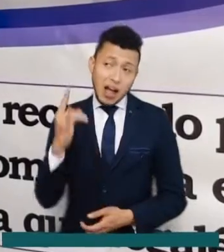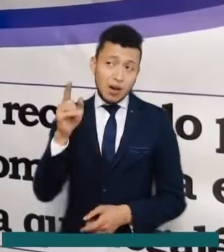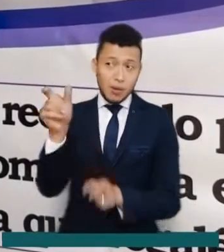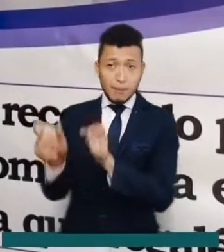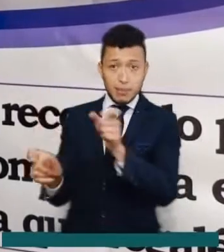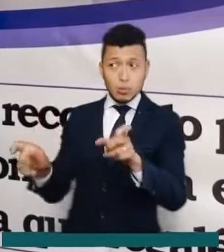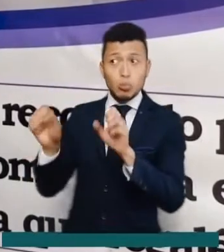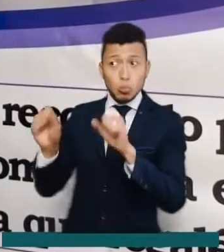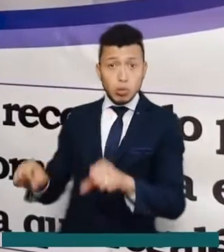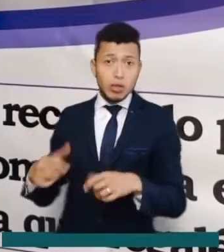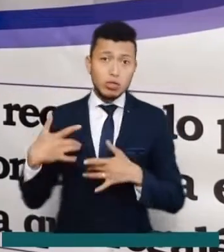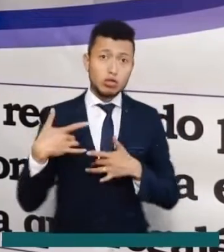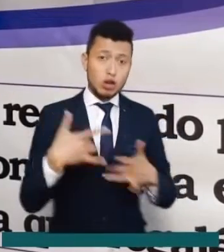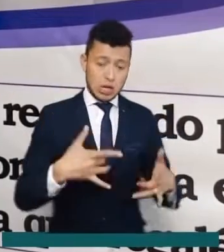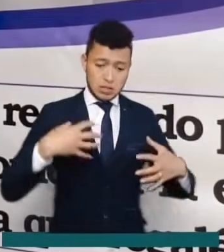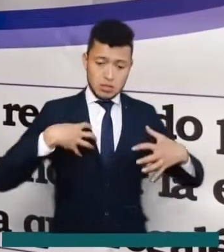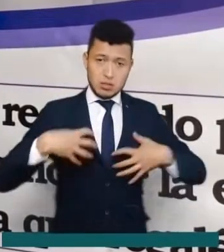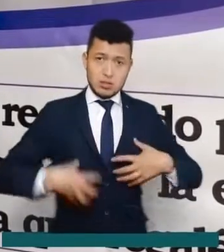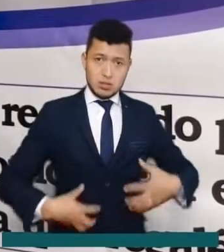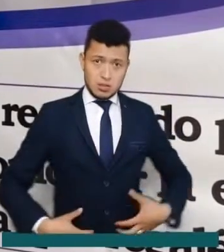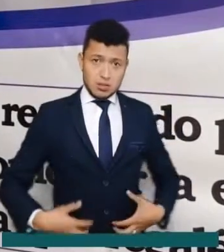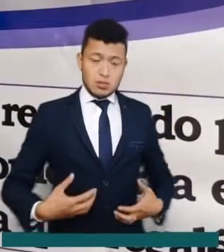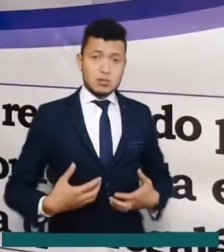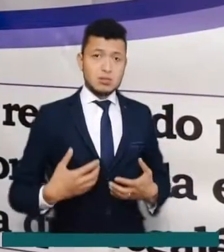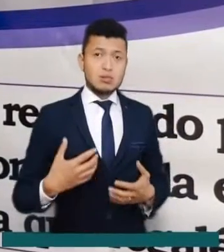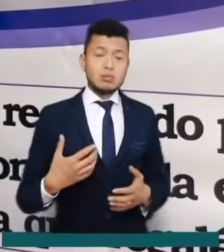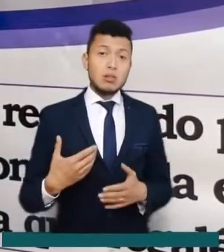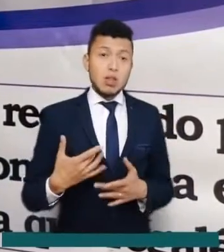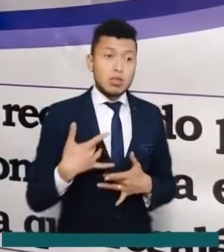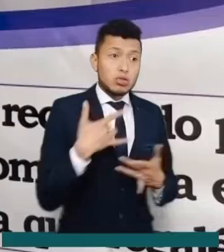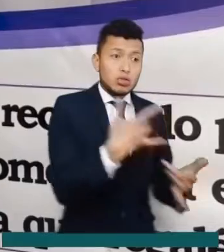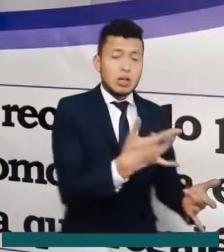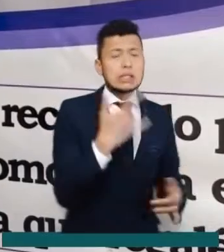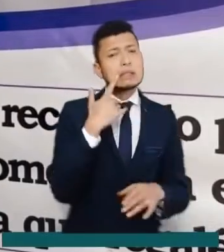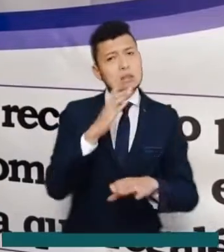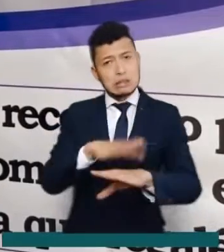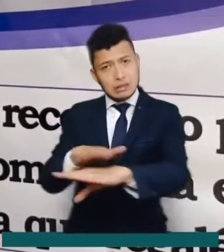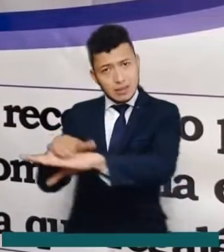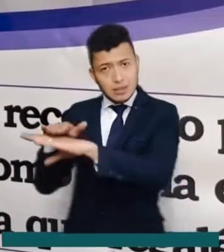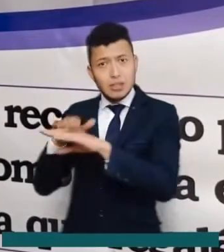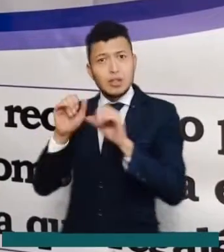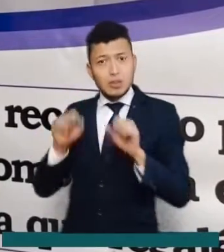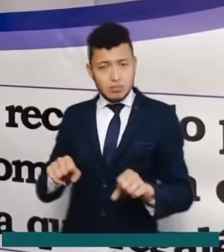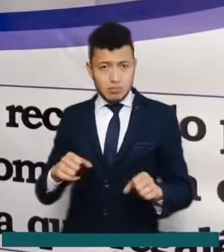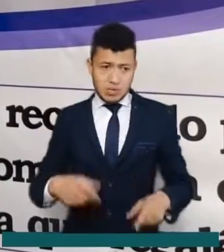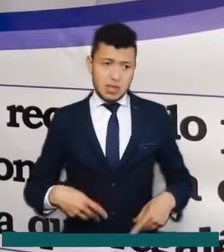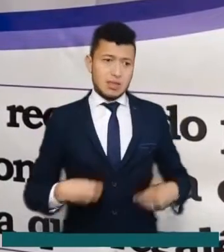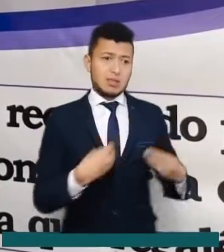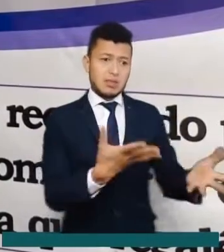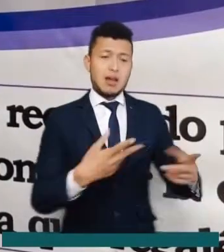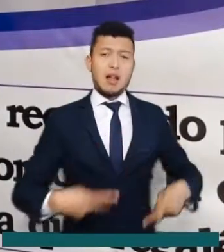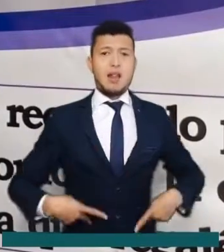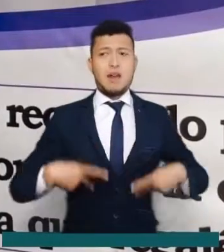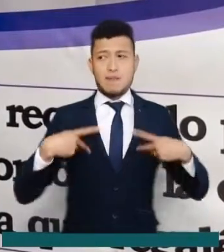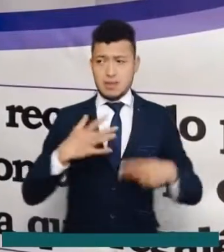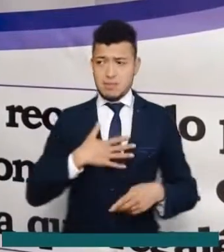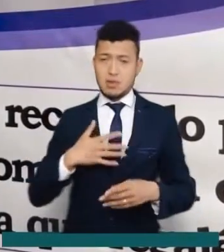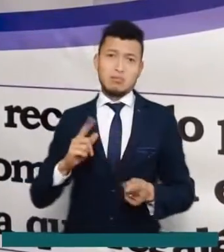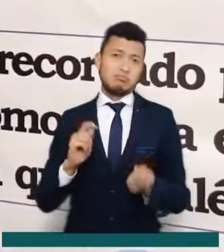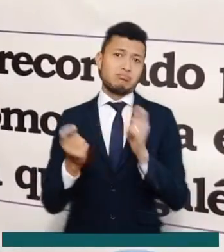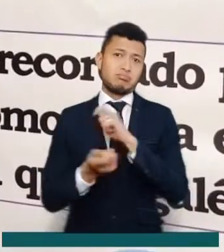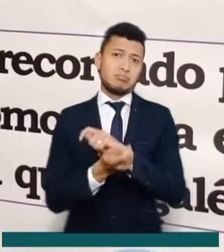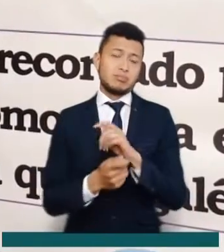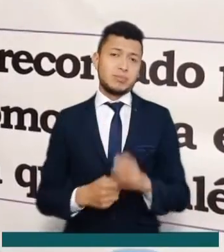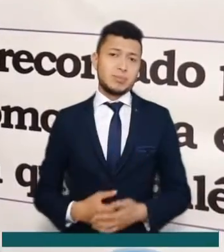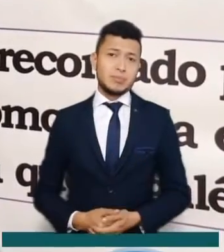que puedan donar órganos, los invito a que le puedan cambiar el estilo de vida a una persona